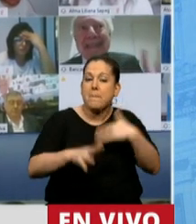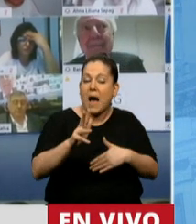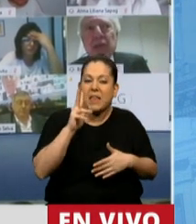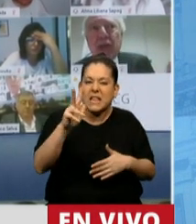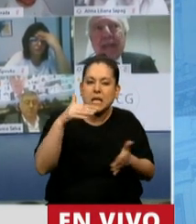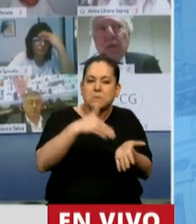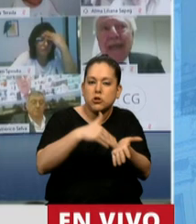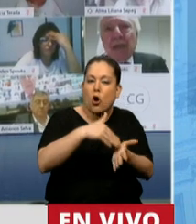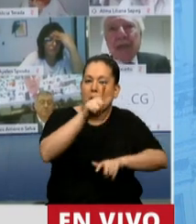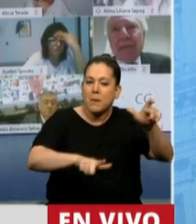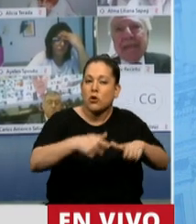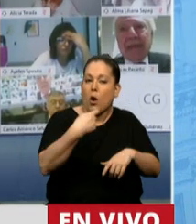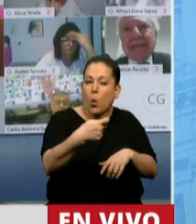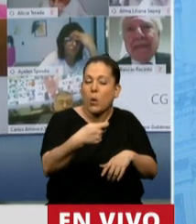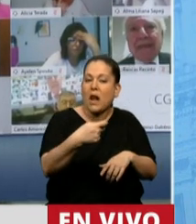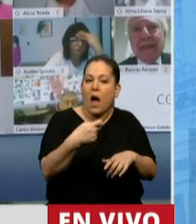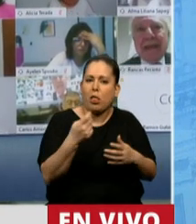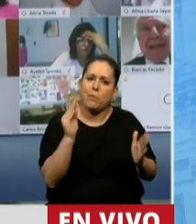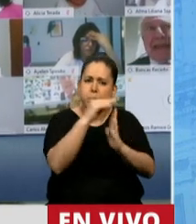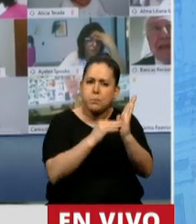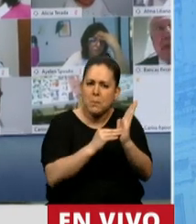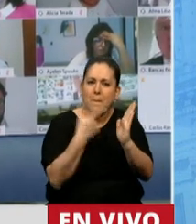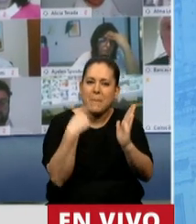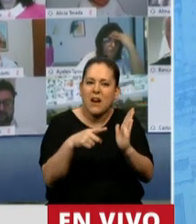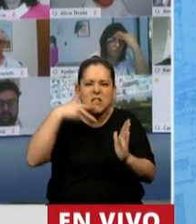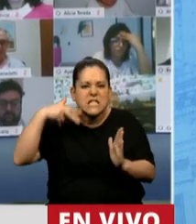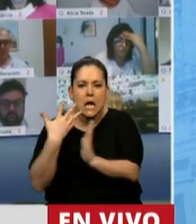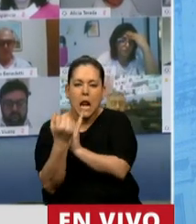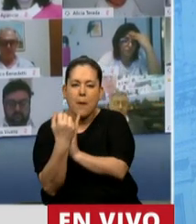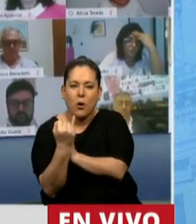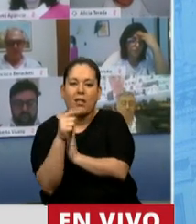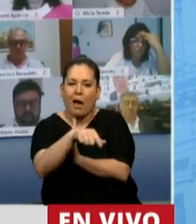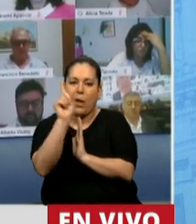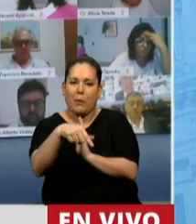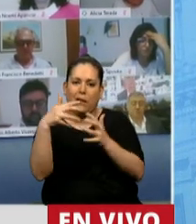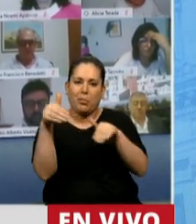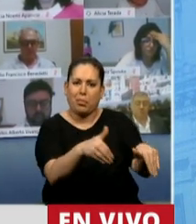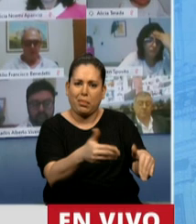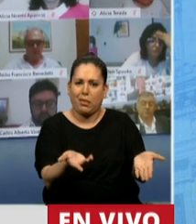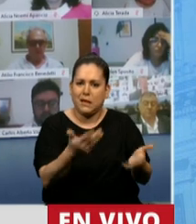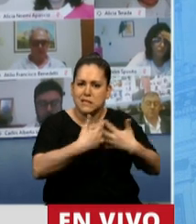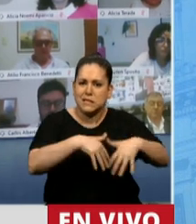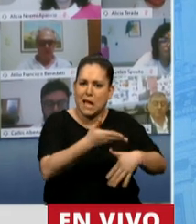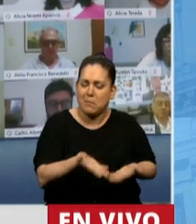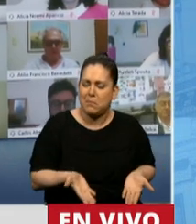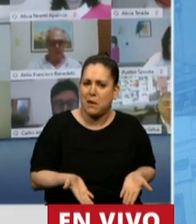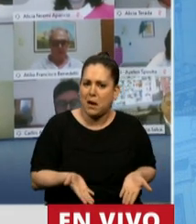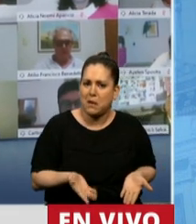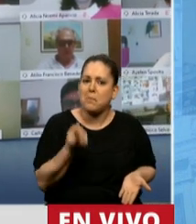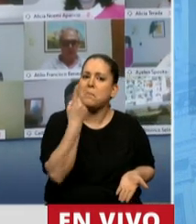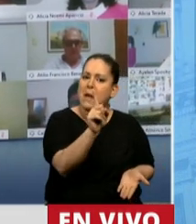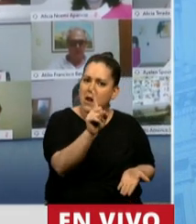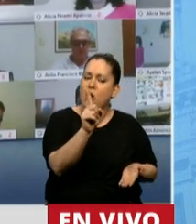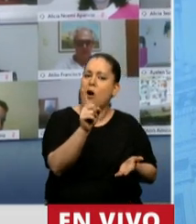jubilados aparecieron en el sistema sin haber realizado un solo aporte por eso se financia el sistema pero en verdad cuando se otorgó el aumento